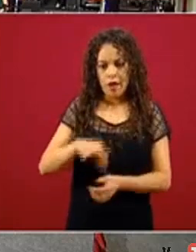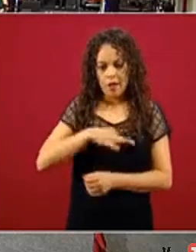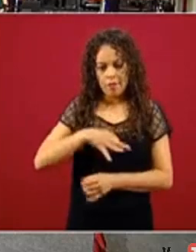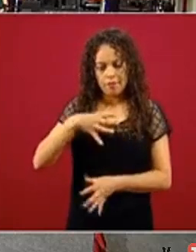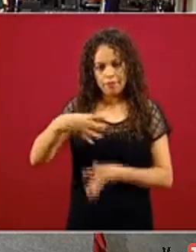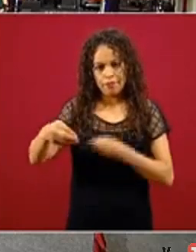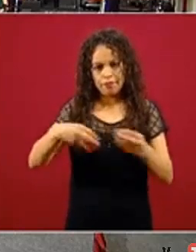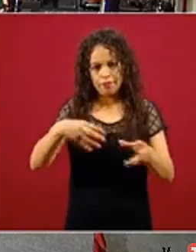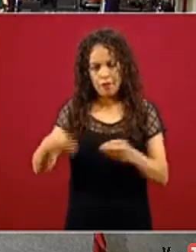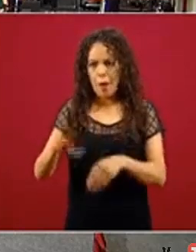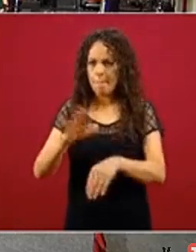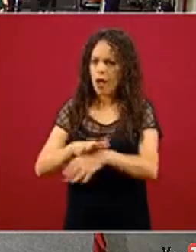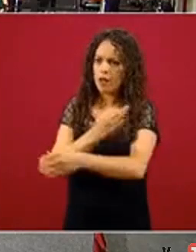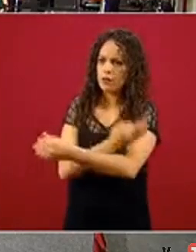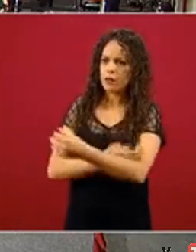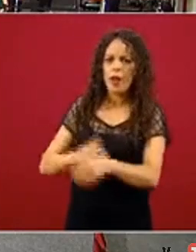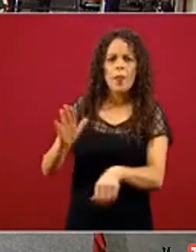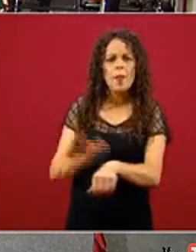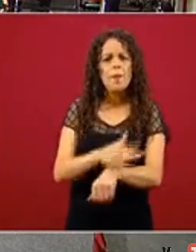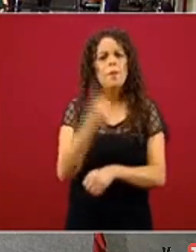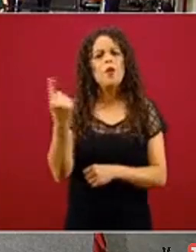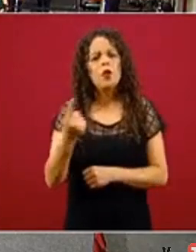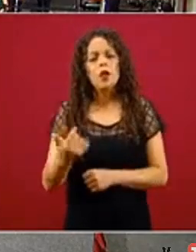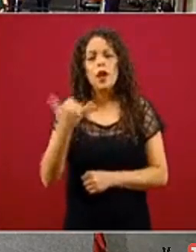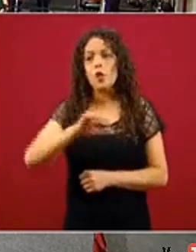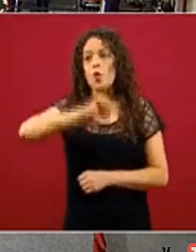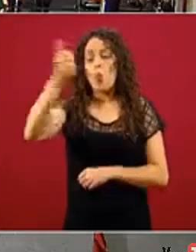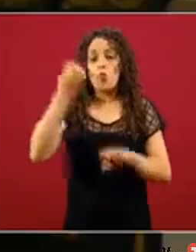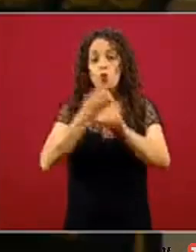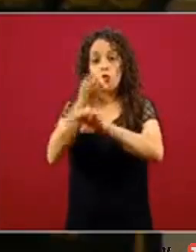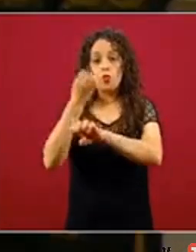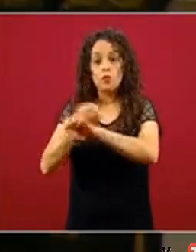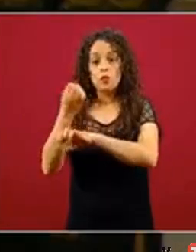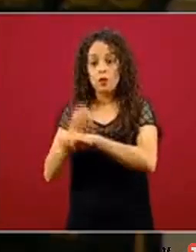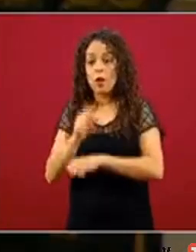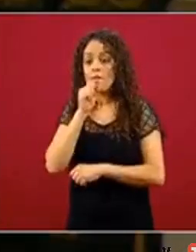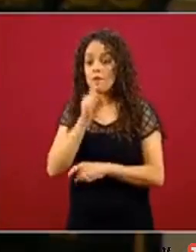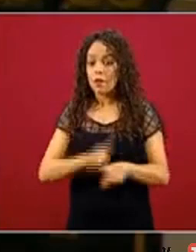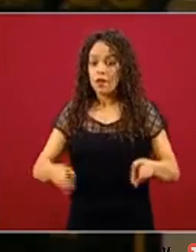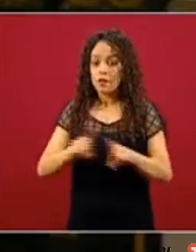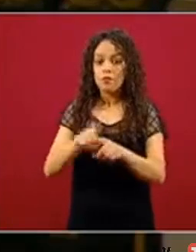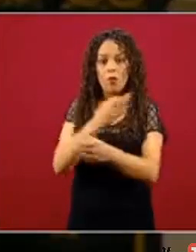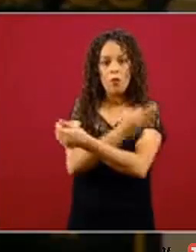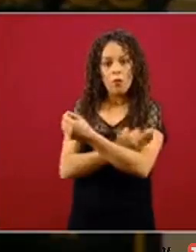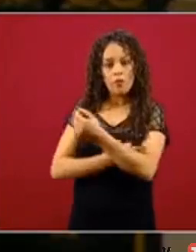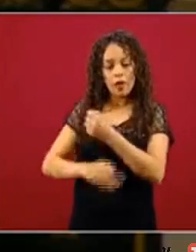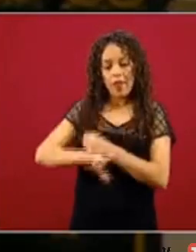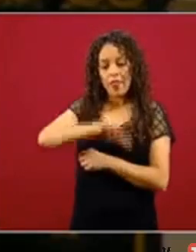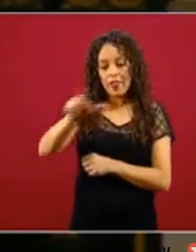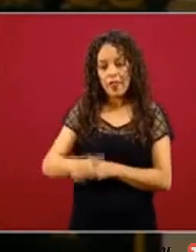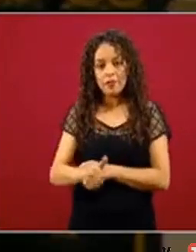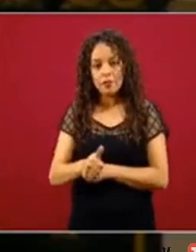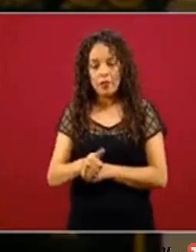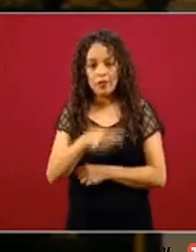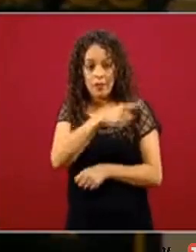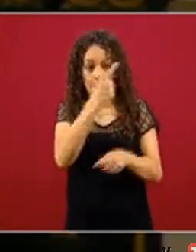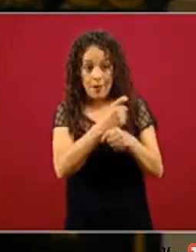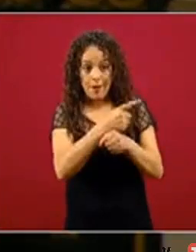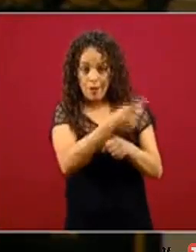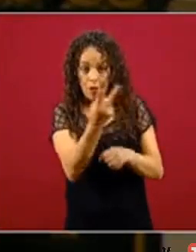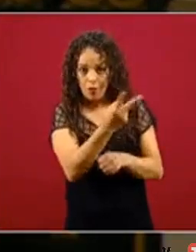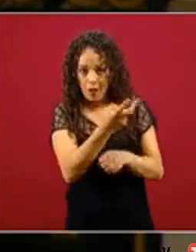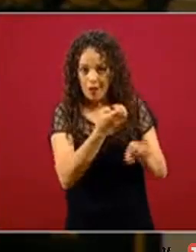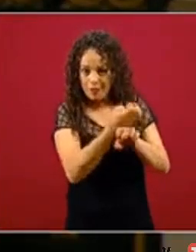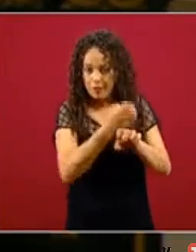nos puede detallar qué otros estados también tienen rezago después de estos dos. Y la siguiente era solamente recordarle